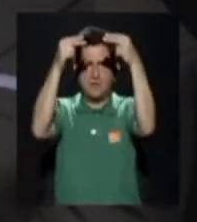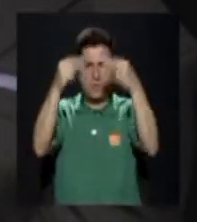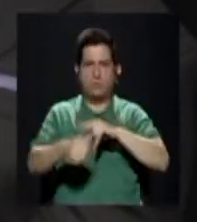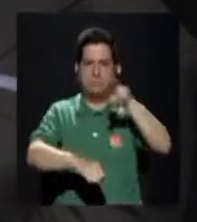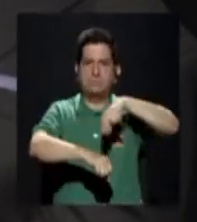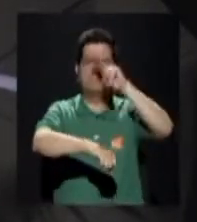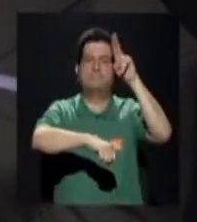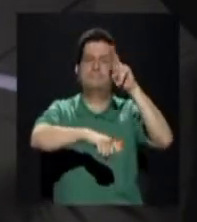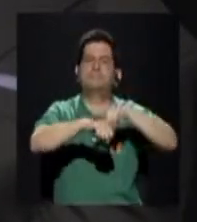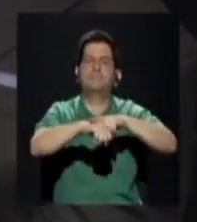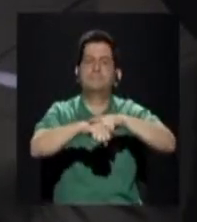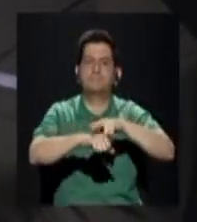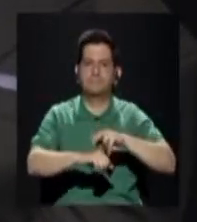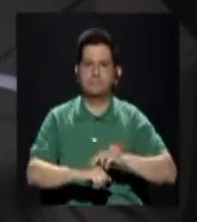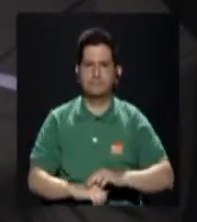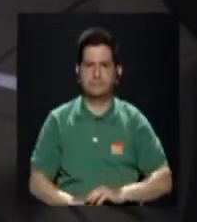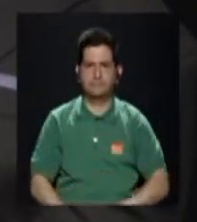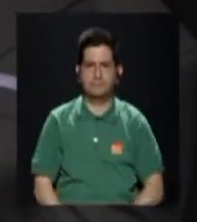nacional.